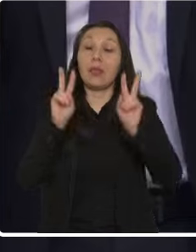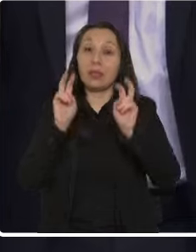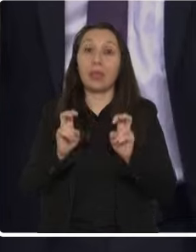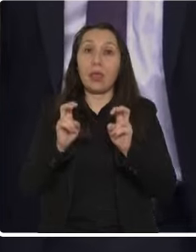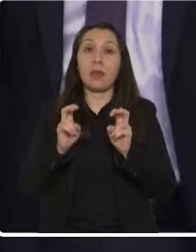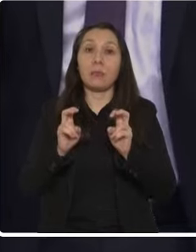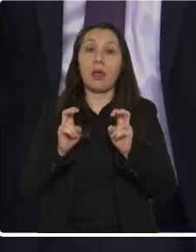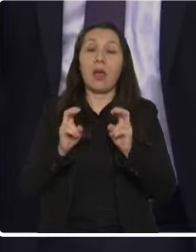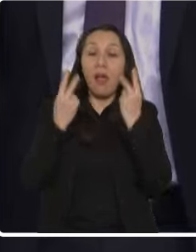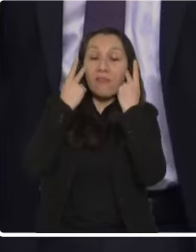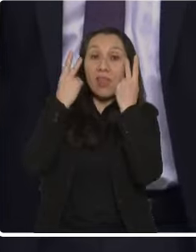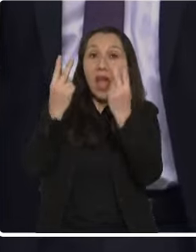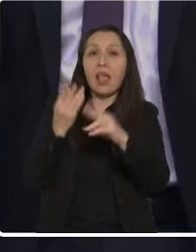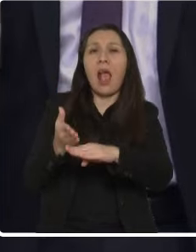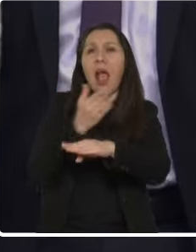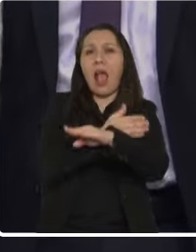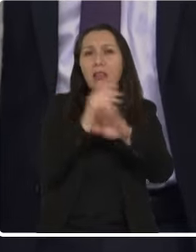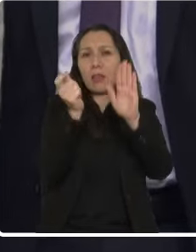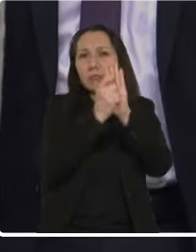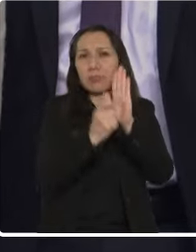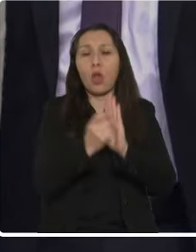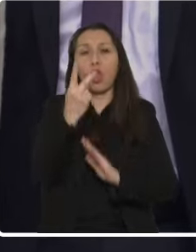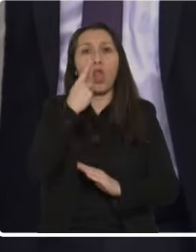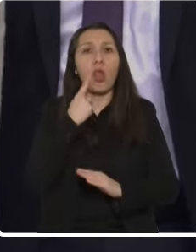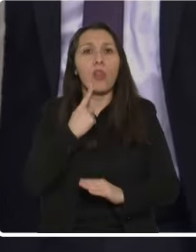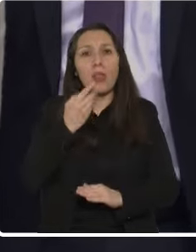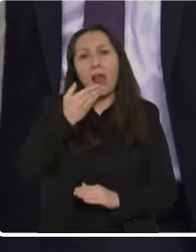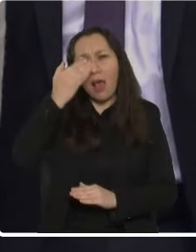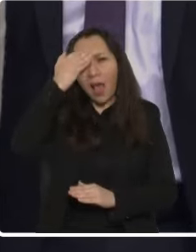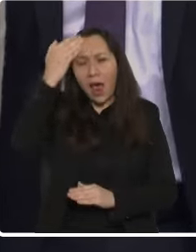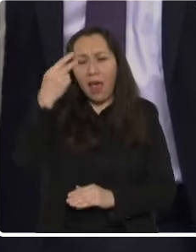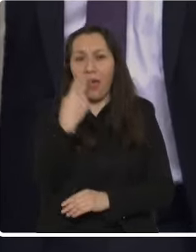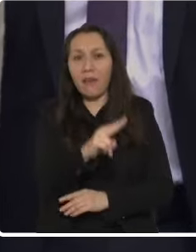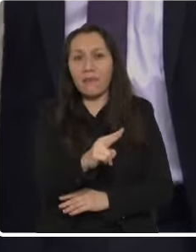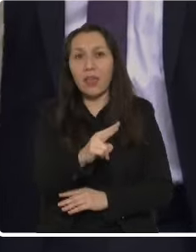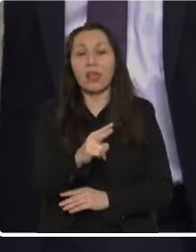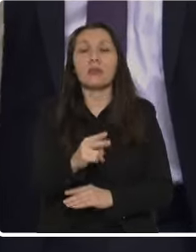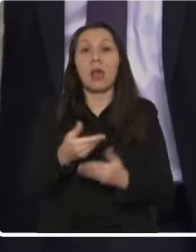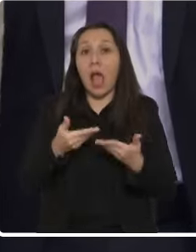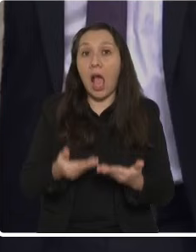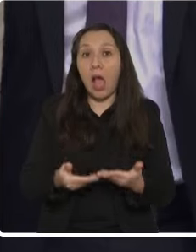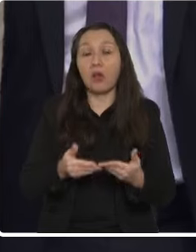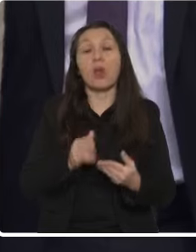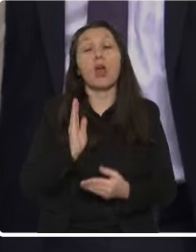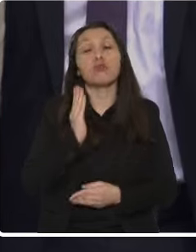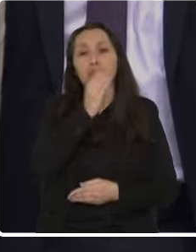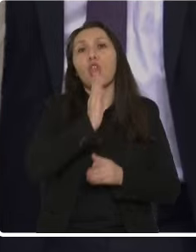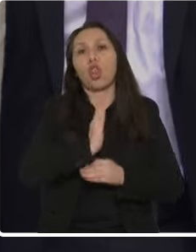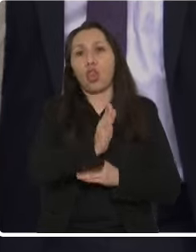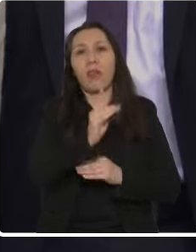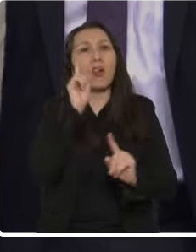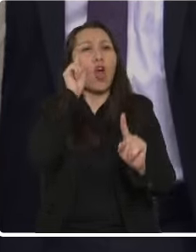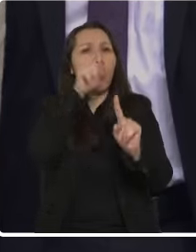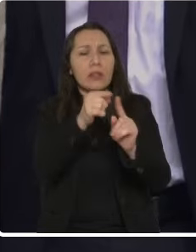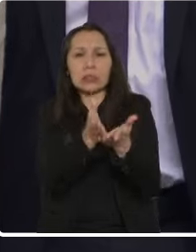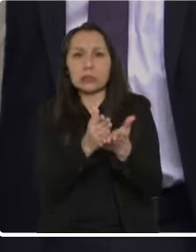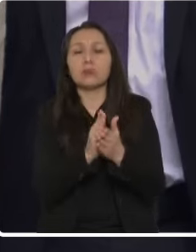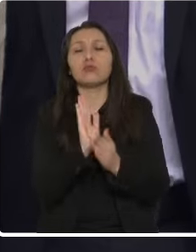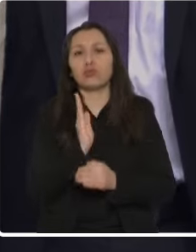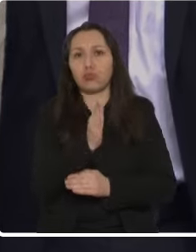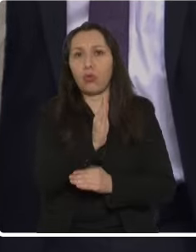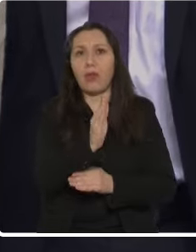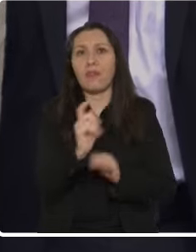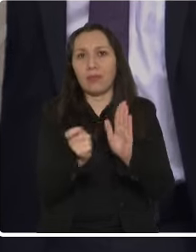Respecto del viaje programado con anterioridad por 2 días a Emiratos Árabes, por el momento esa gira se mantiene dado los objetivos estratégicos